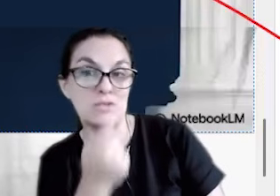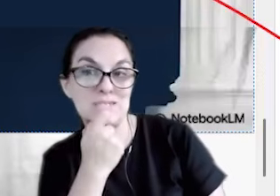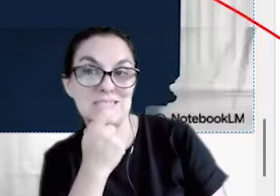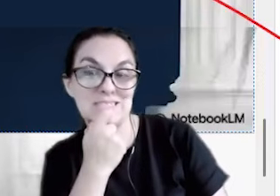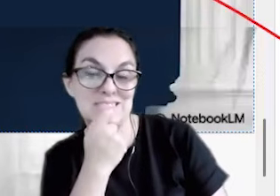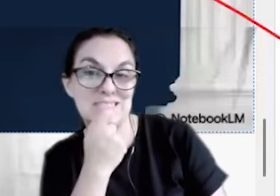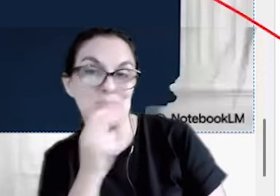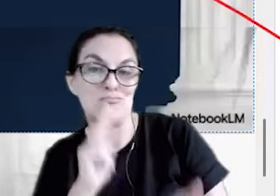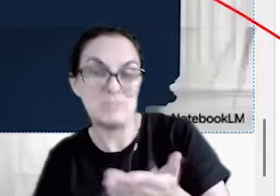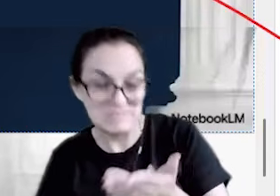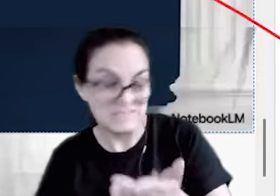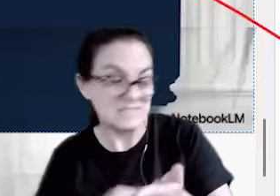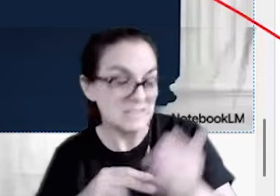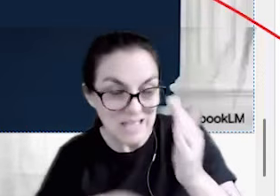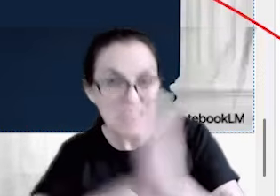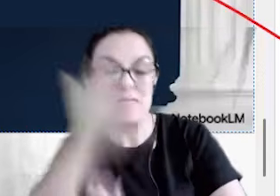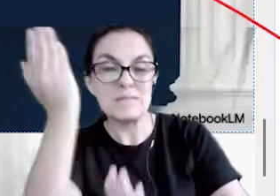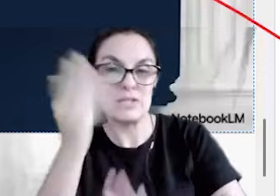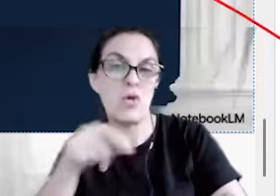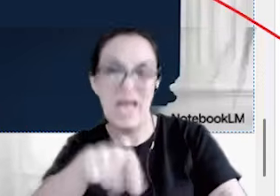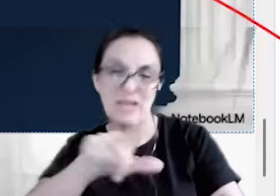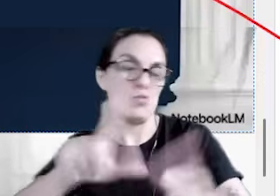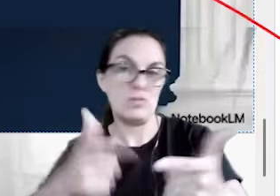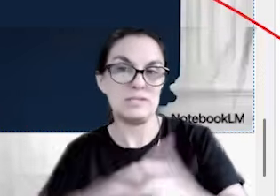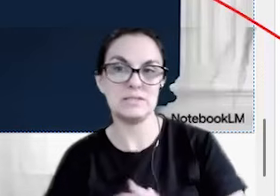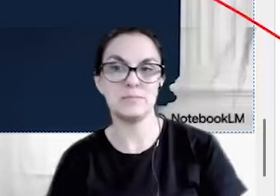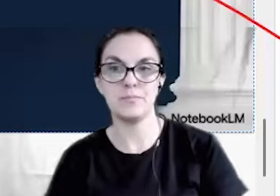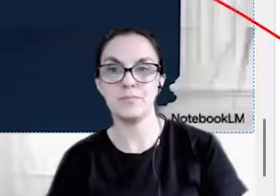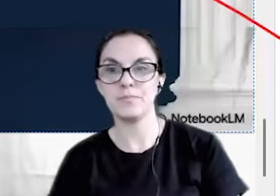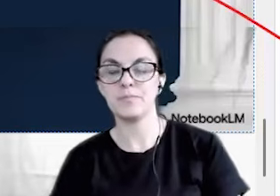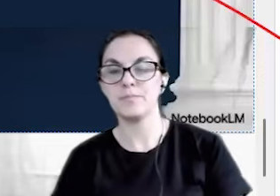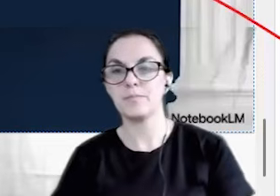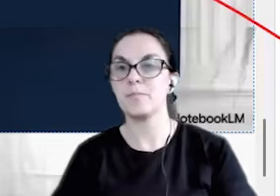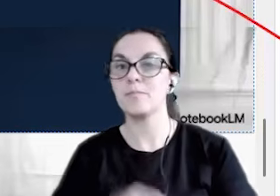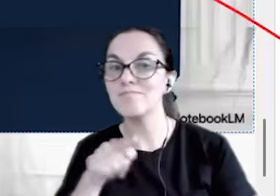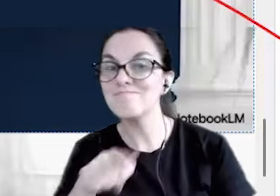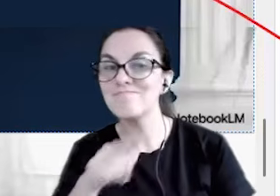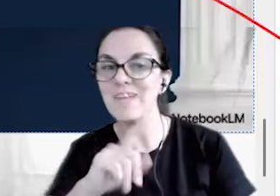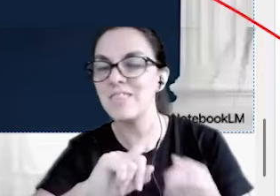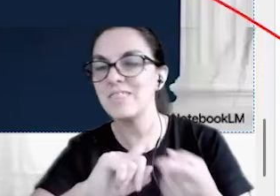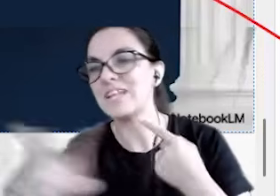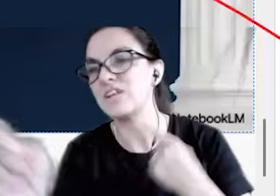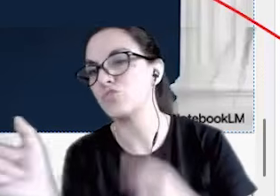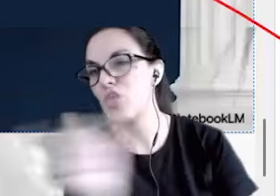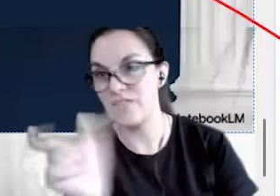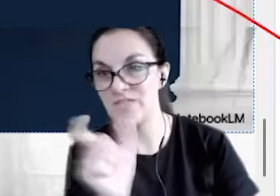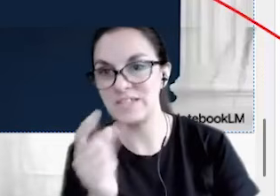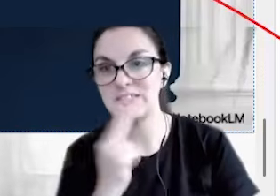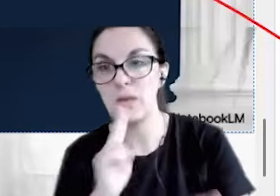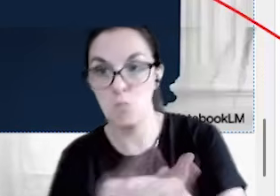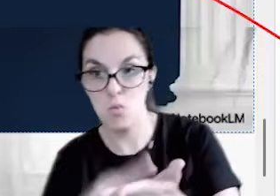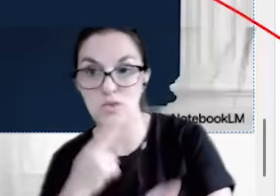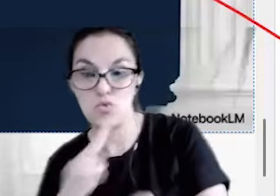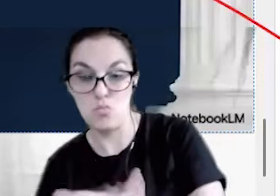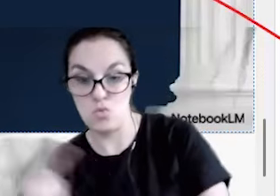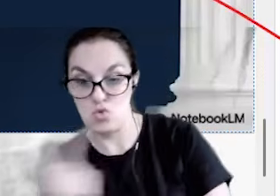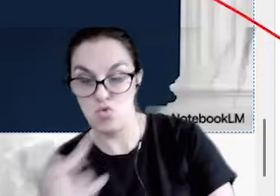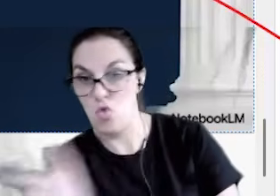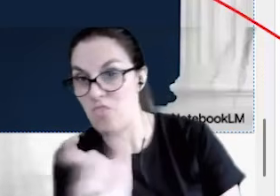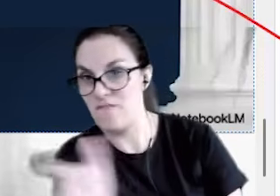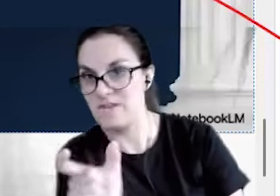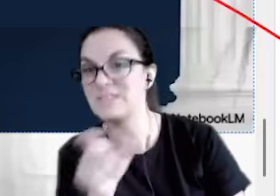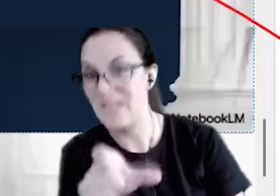punibilidad. En estos casos sí se toma directamente la diferencia de impuesto, pero en el resto podríamos